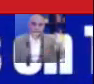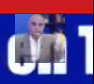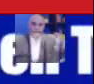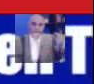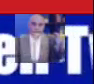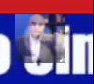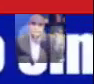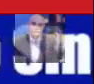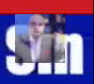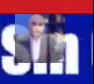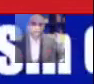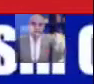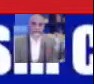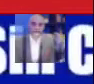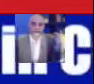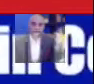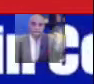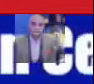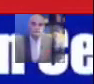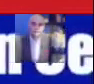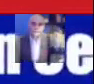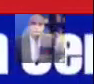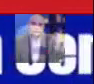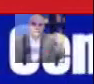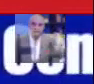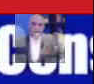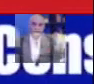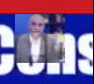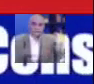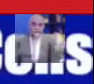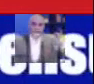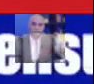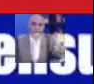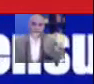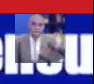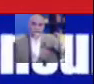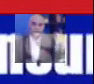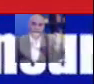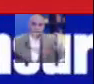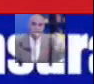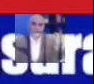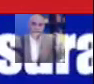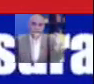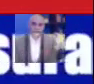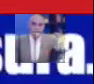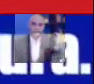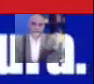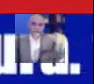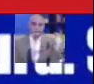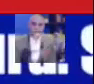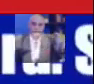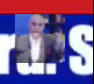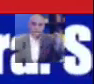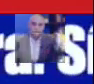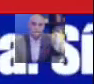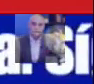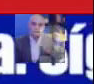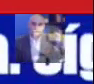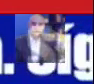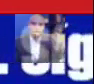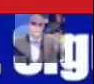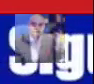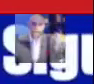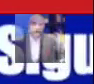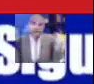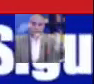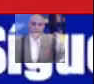Si te parece, mi querido Ricardo, vamos a rescatar y proyectar algunas de las declaraciones que